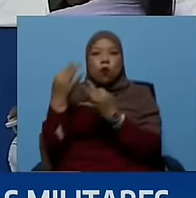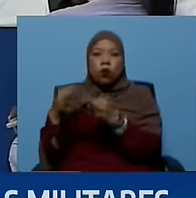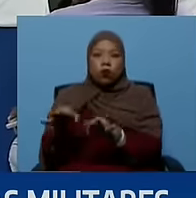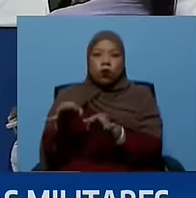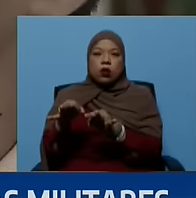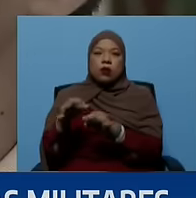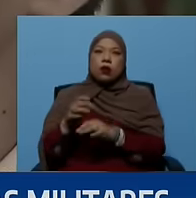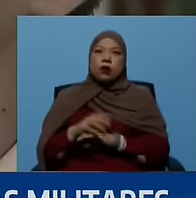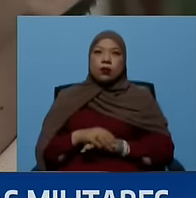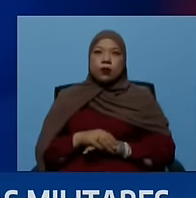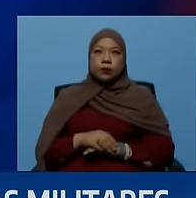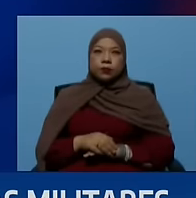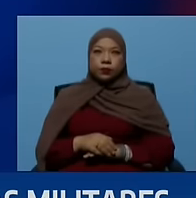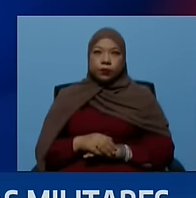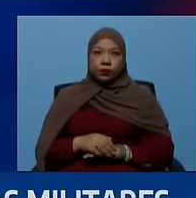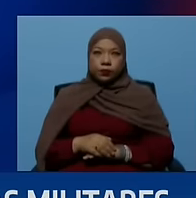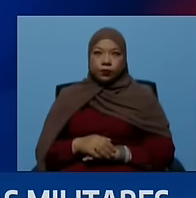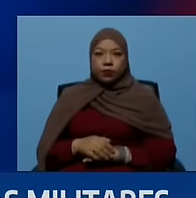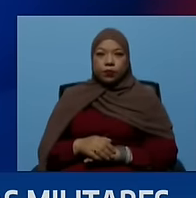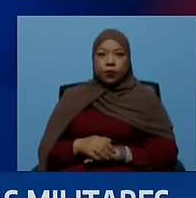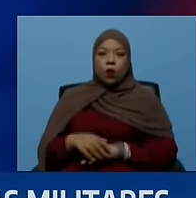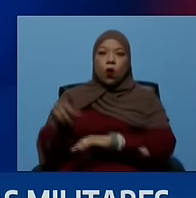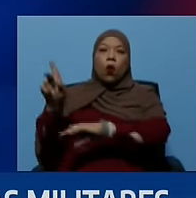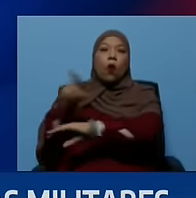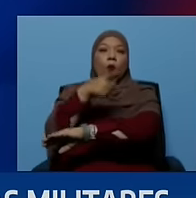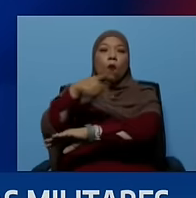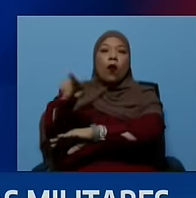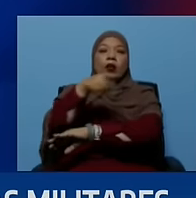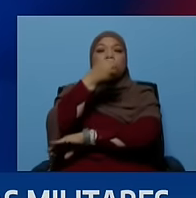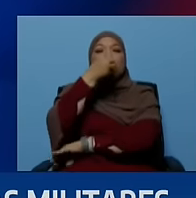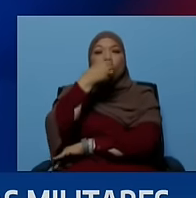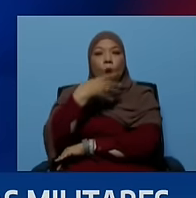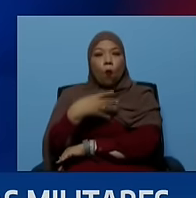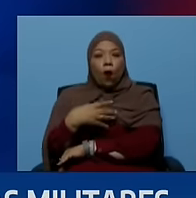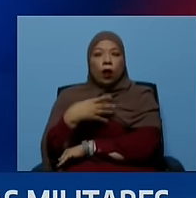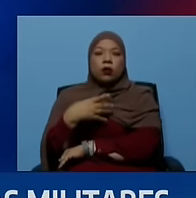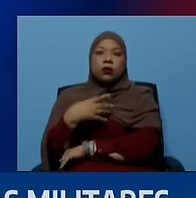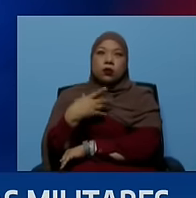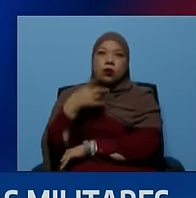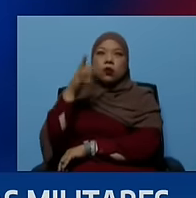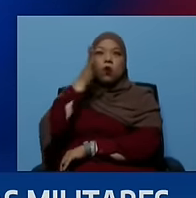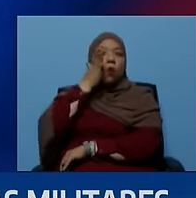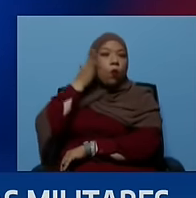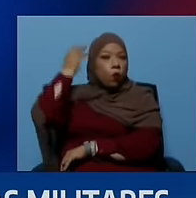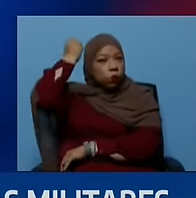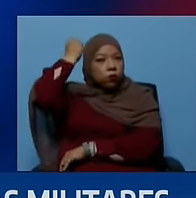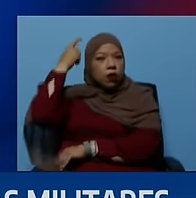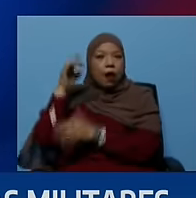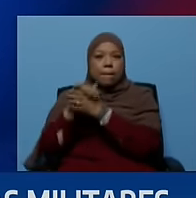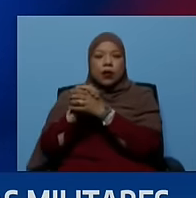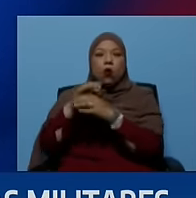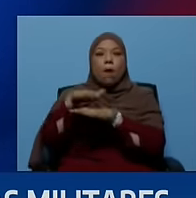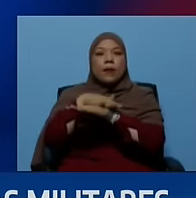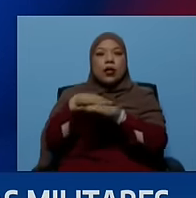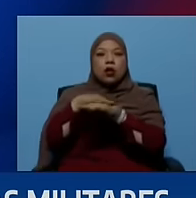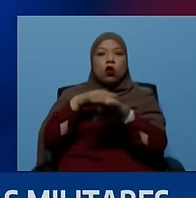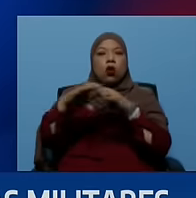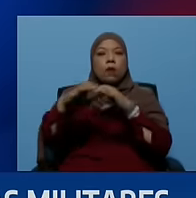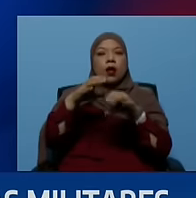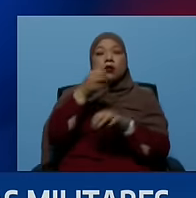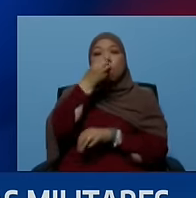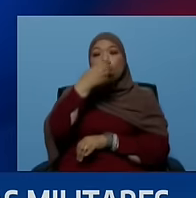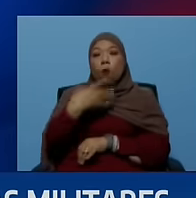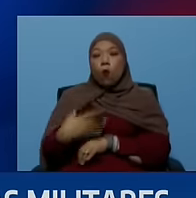siempre estuvo por poesía buena ñañe ñañe gran un gran poeta